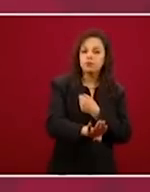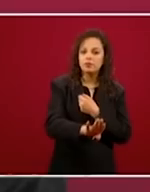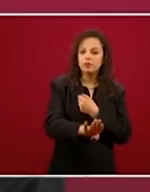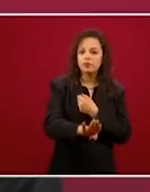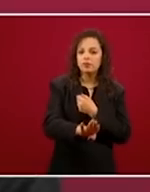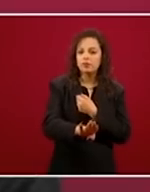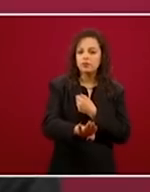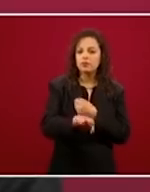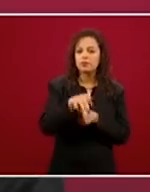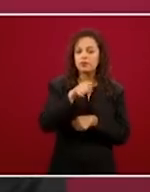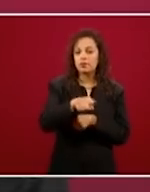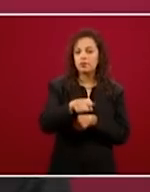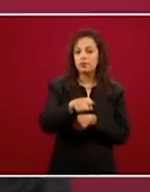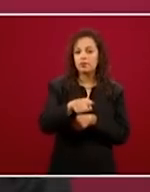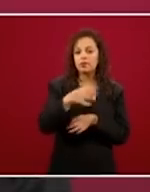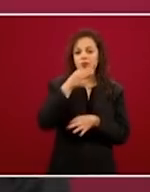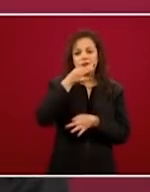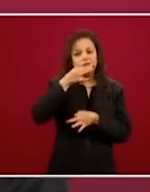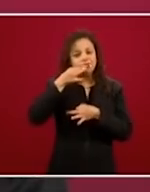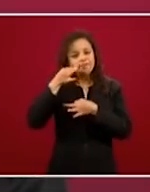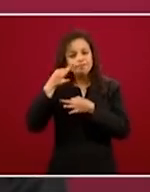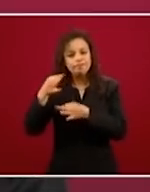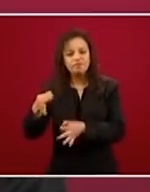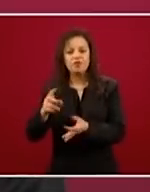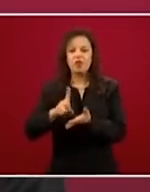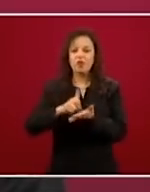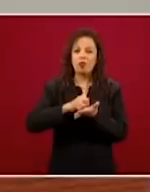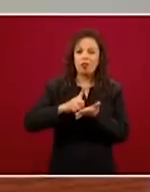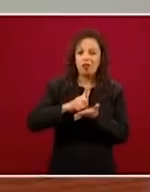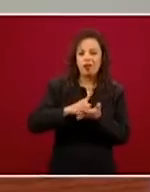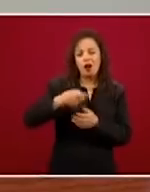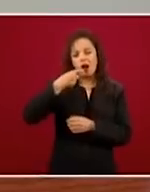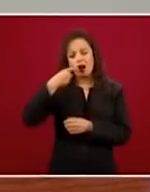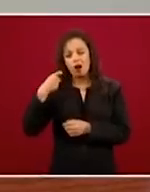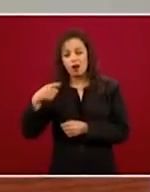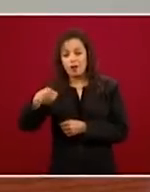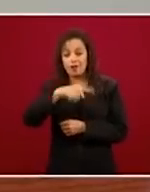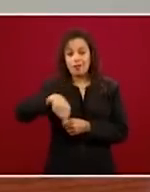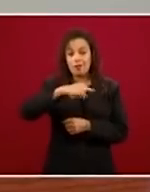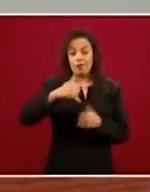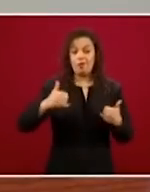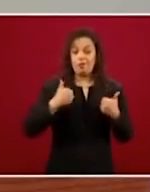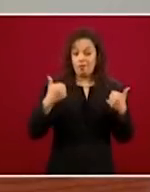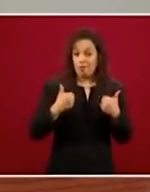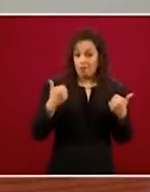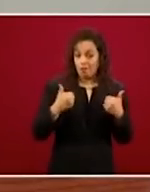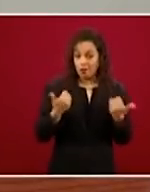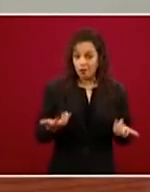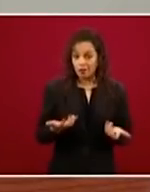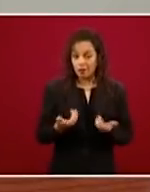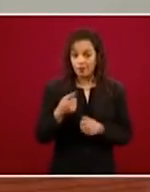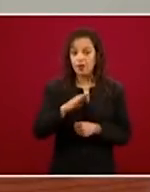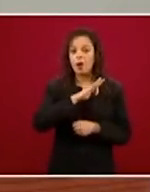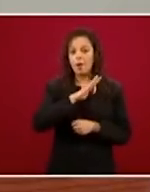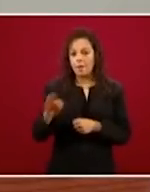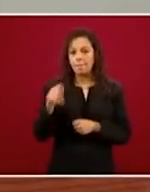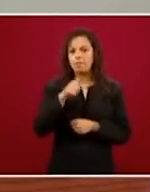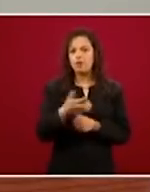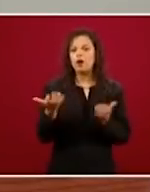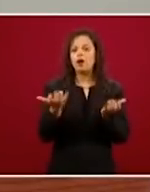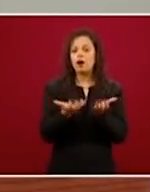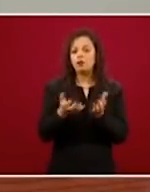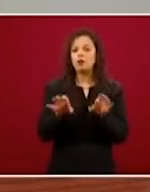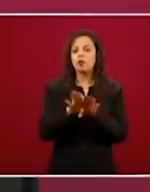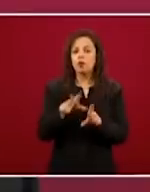las adicciones el consumo de drogas en jóvenes que si así podemos llevar a cabo una campaña de